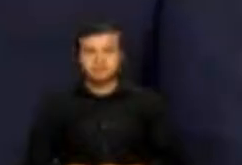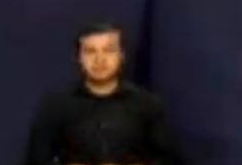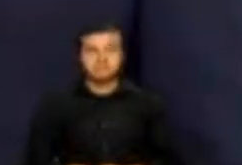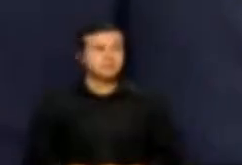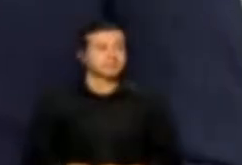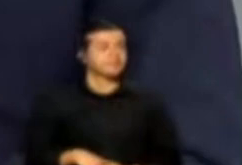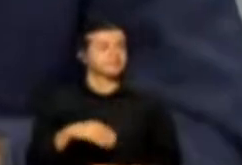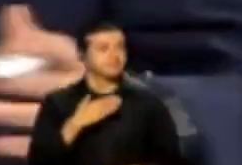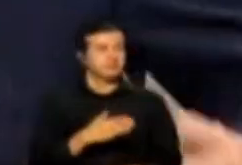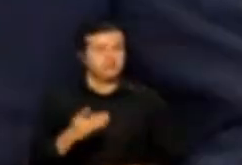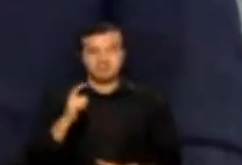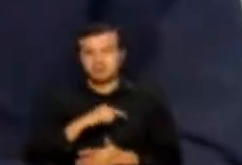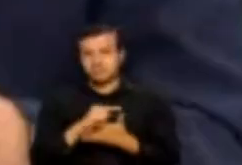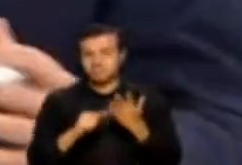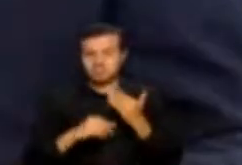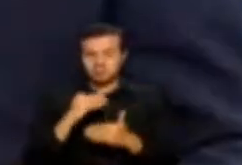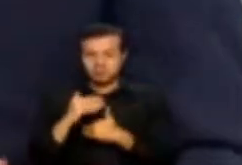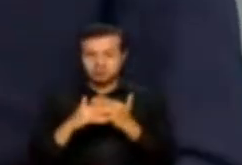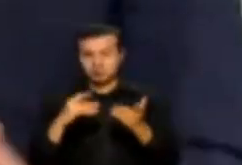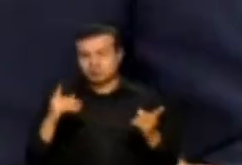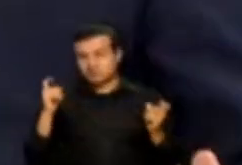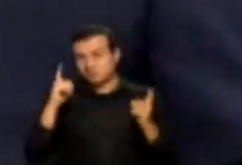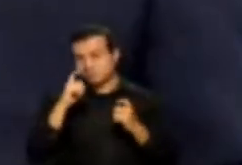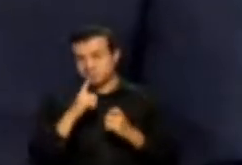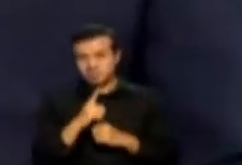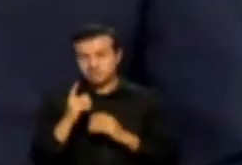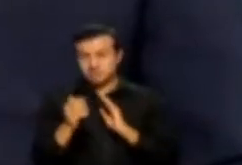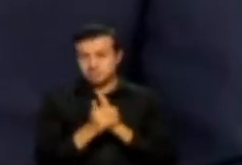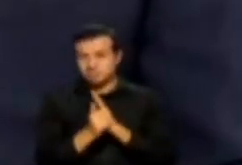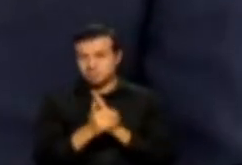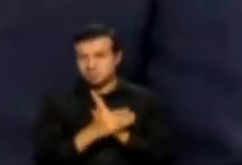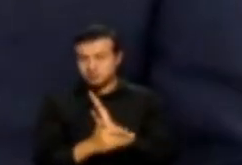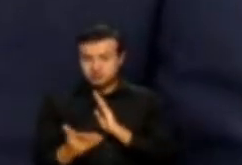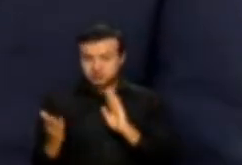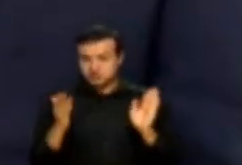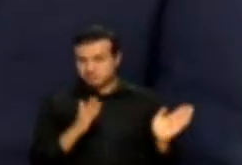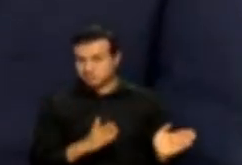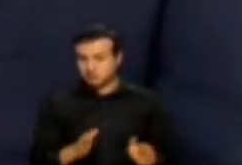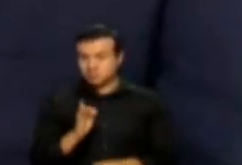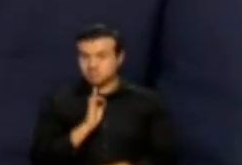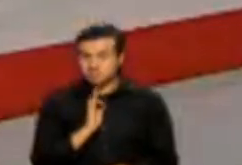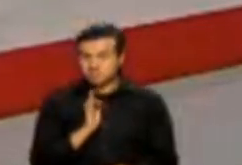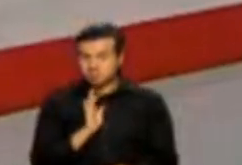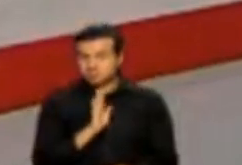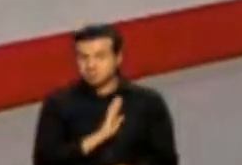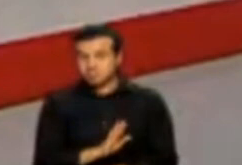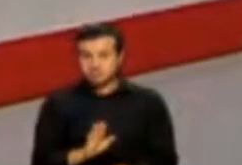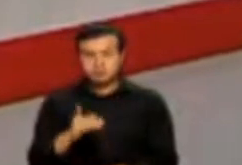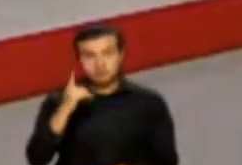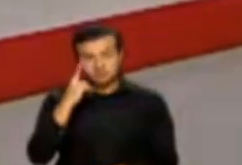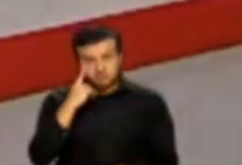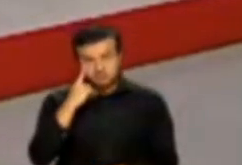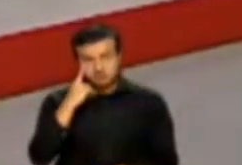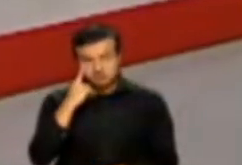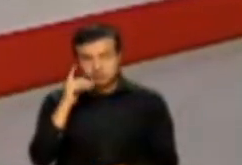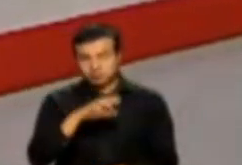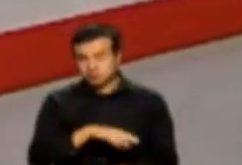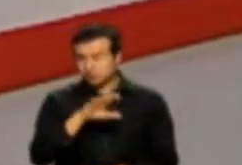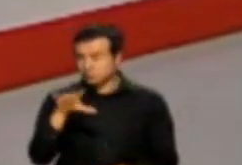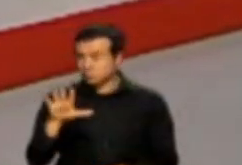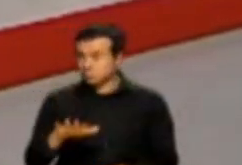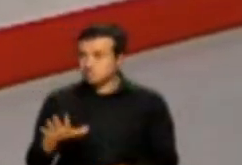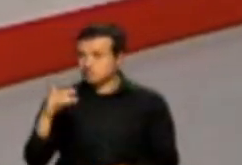eso demandaba un proceso complejo de capacitación de preparación técnica también del otro lado